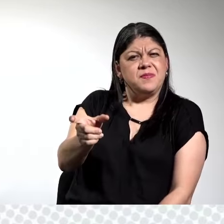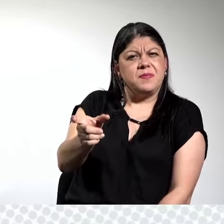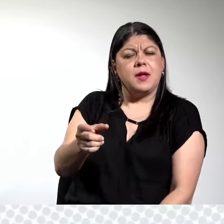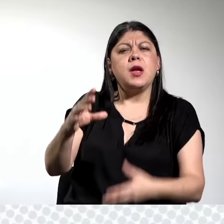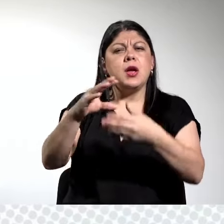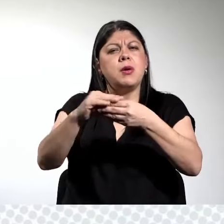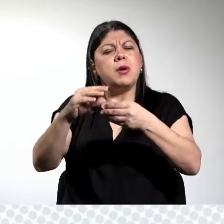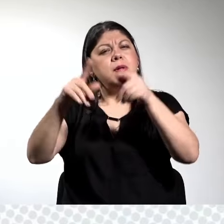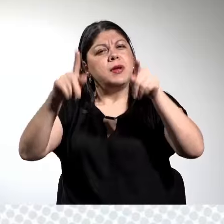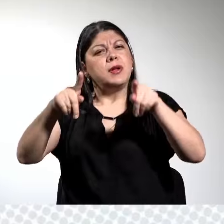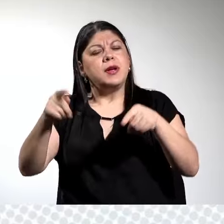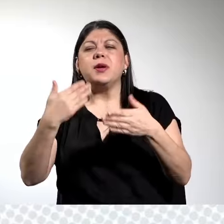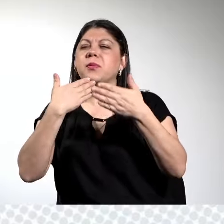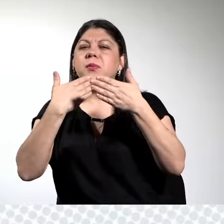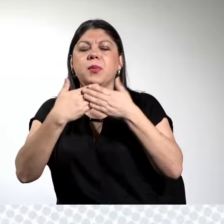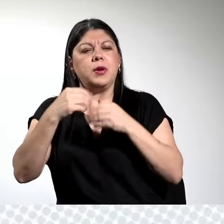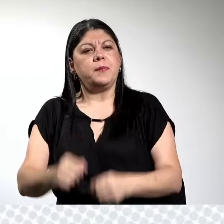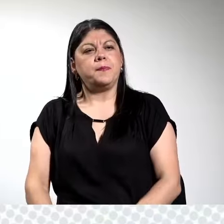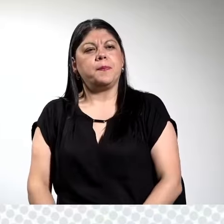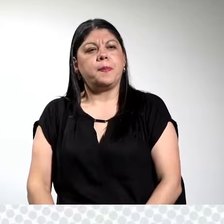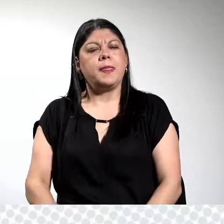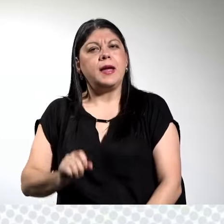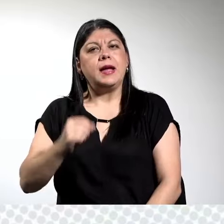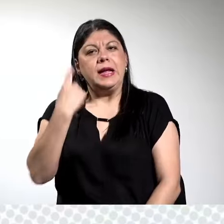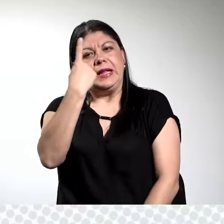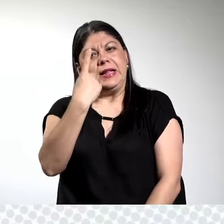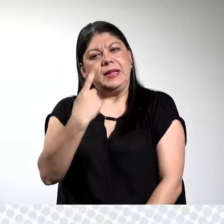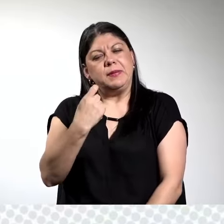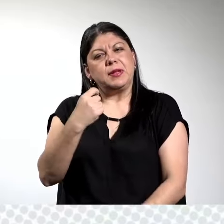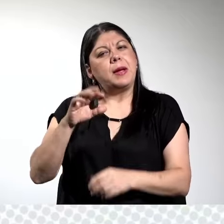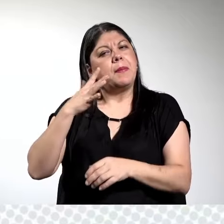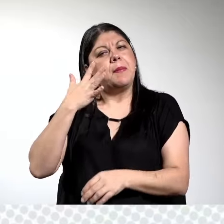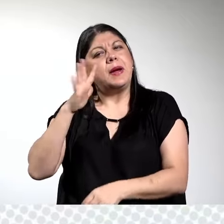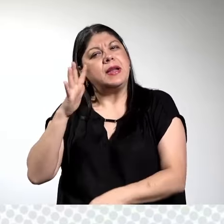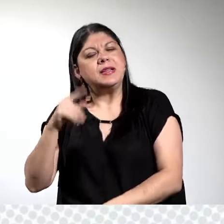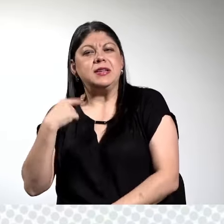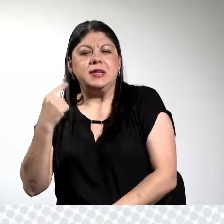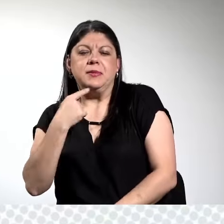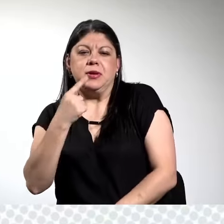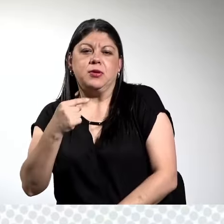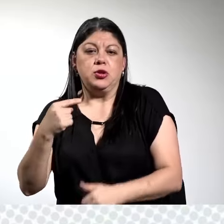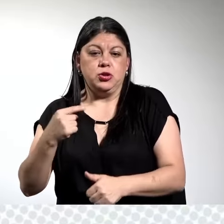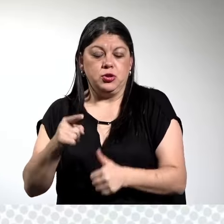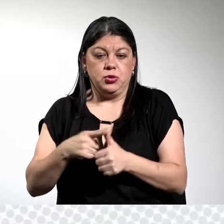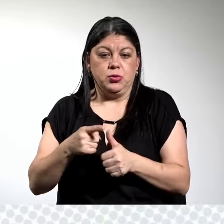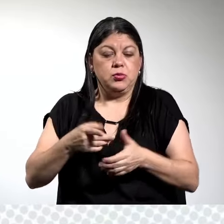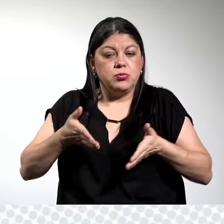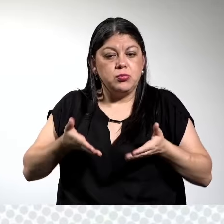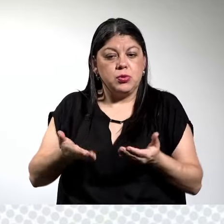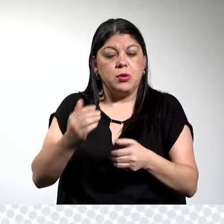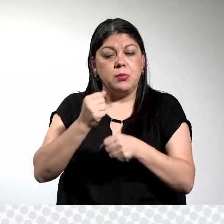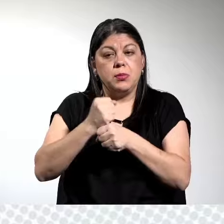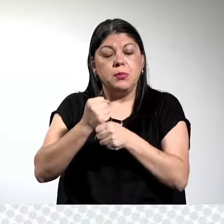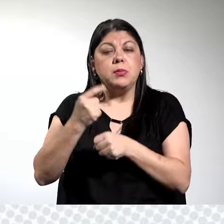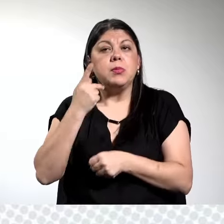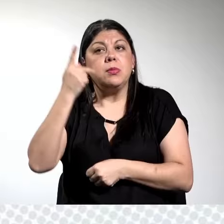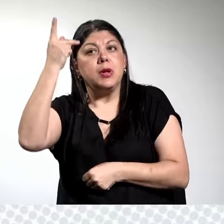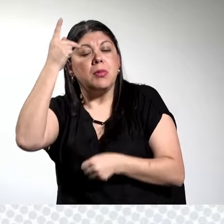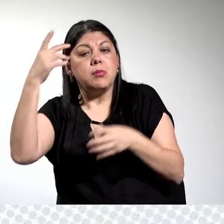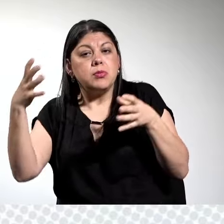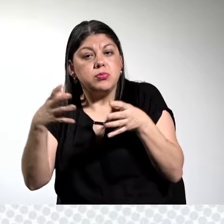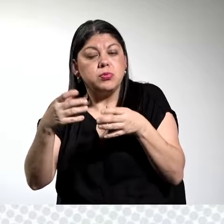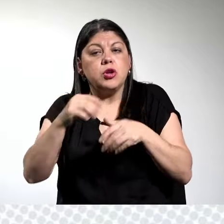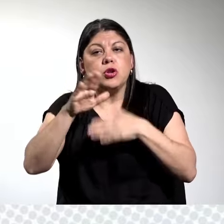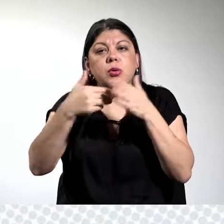la gente. Bueno, esta pregunta me han hecho similares y siempre lo primero que digo es que, bueno, yo soy hijo de clase trabajadora. Mi